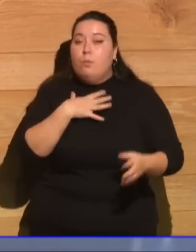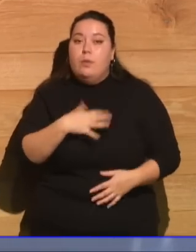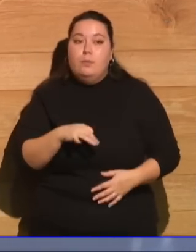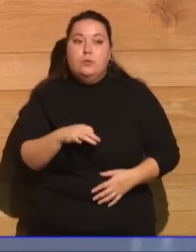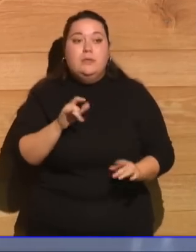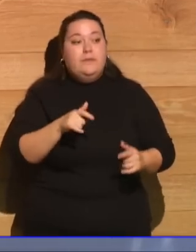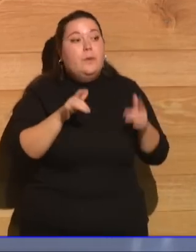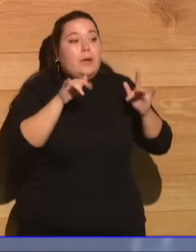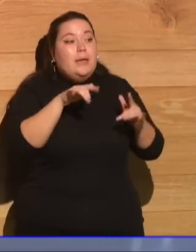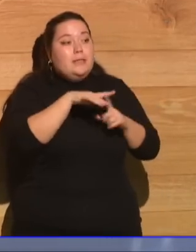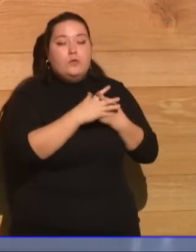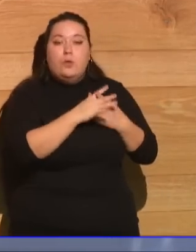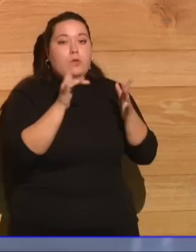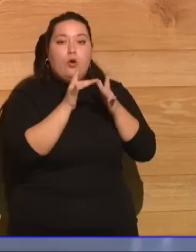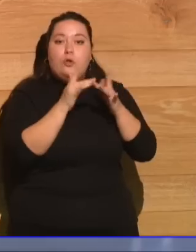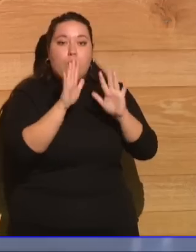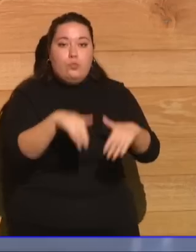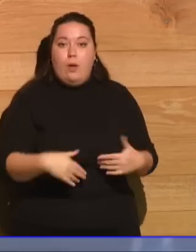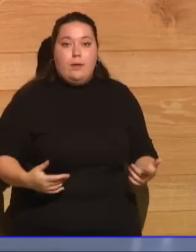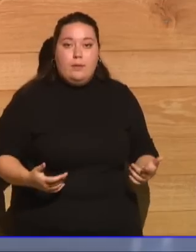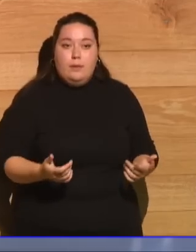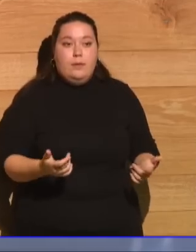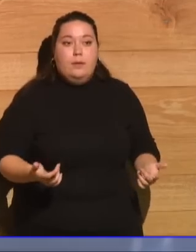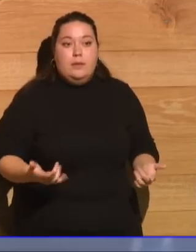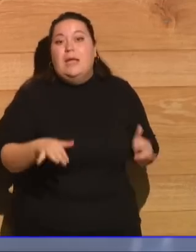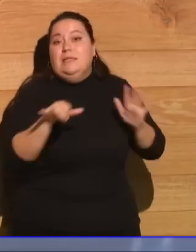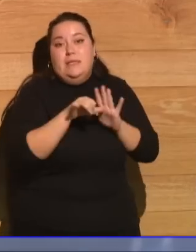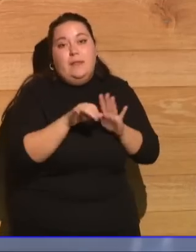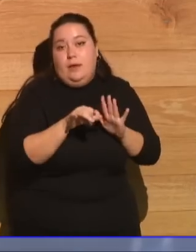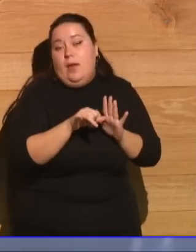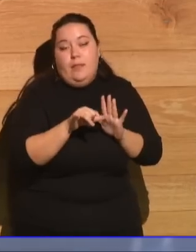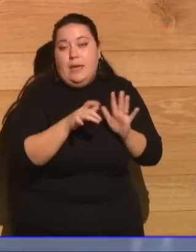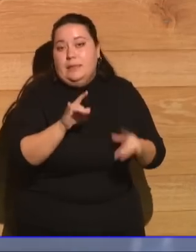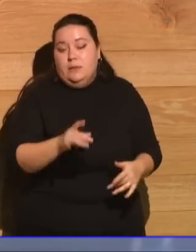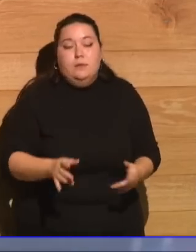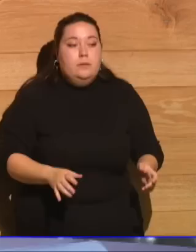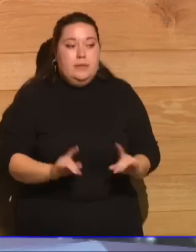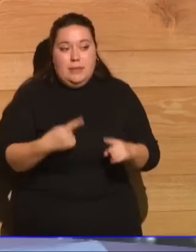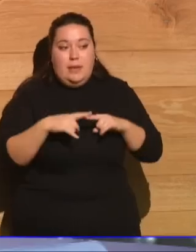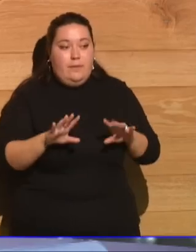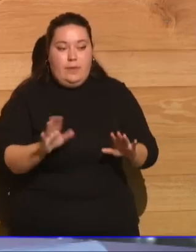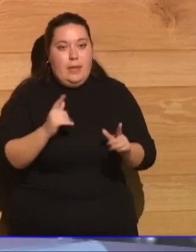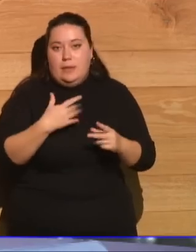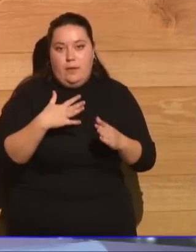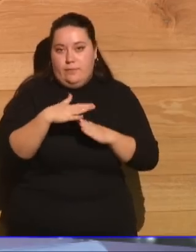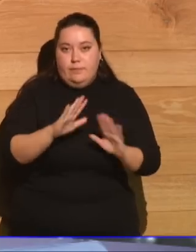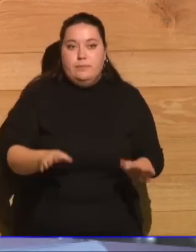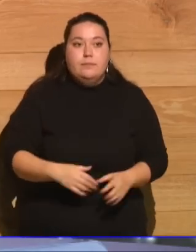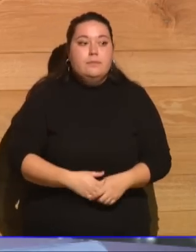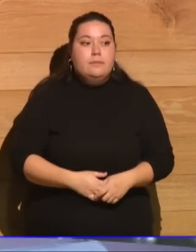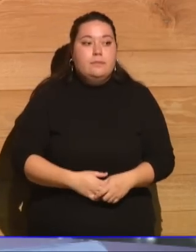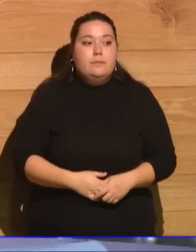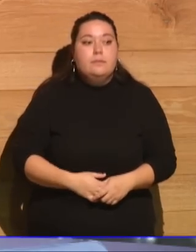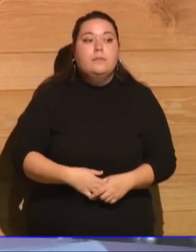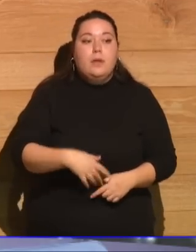entre ambos en este caso. No, hay lo más cerca posible al contacto físico, pero no lo hay, efectivamente. Esa es la diferencia, hasta punto. Pero en fin, tenemos al personaje